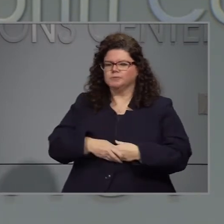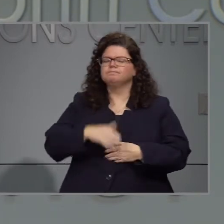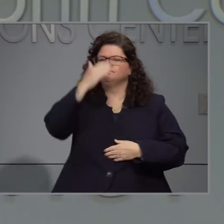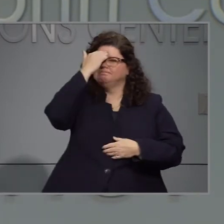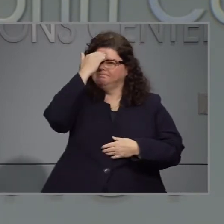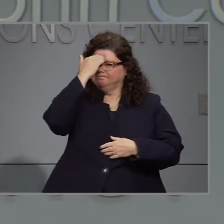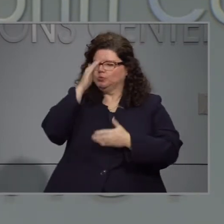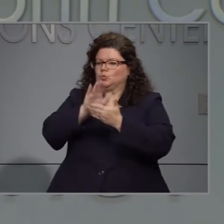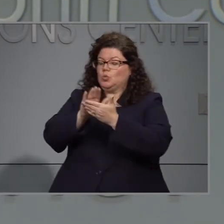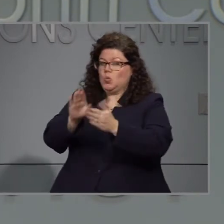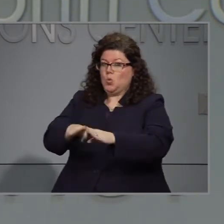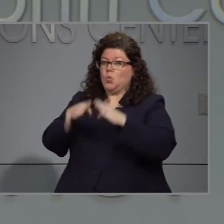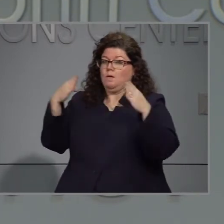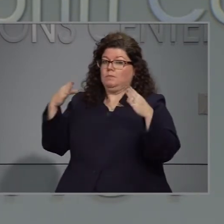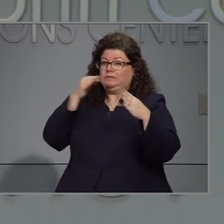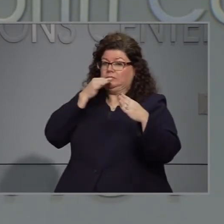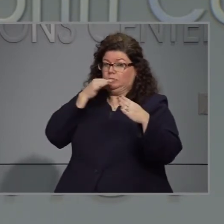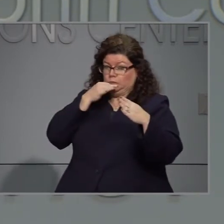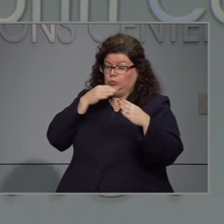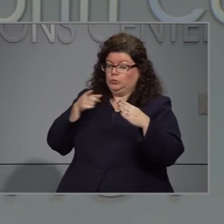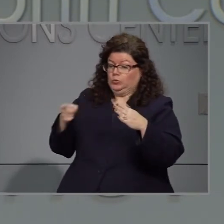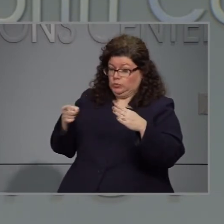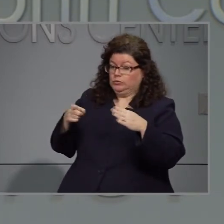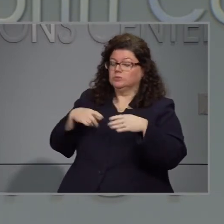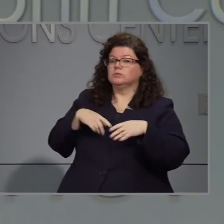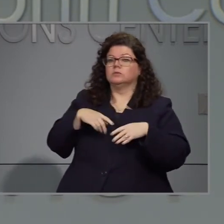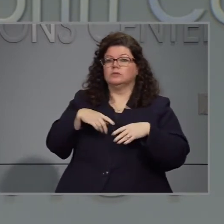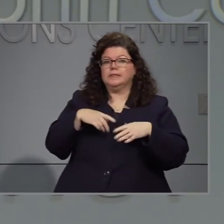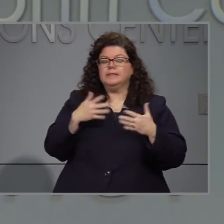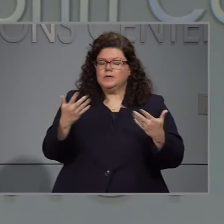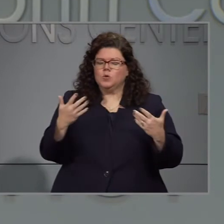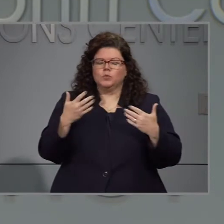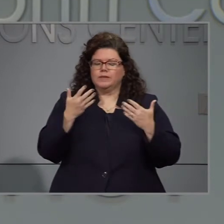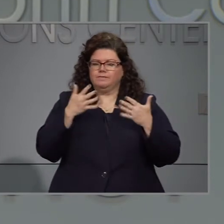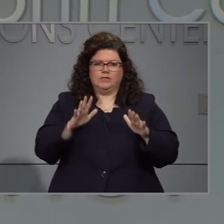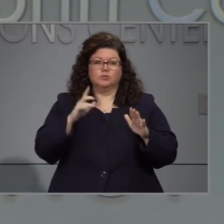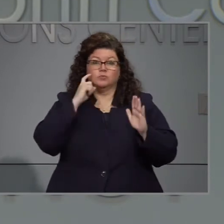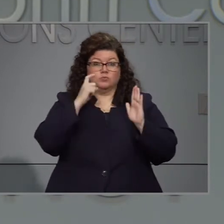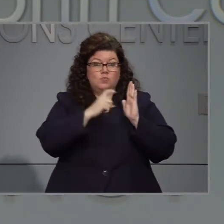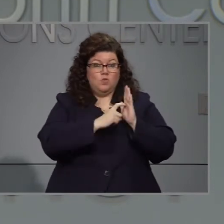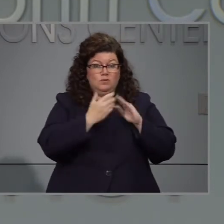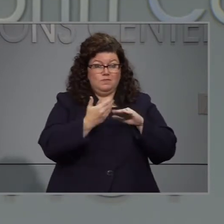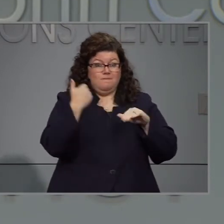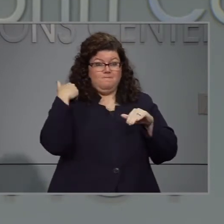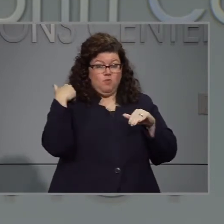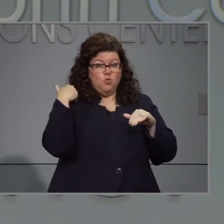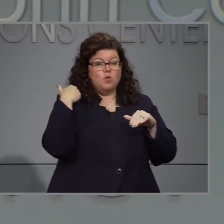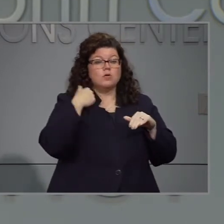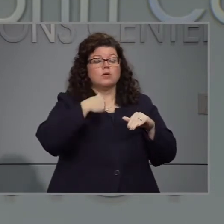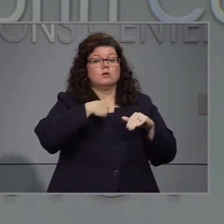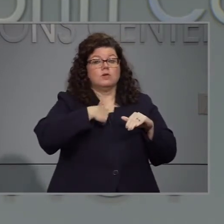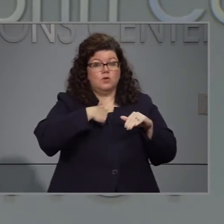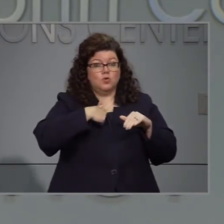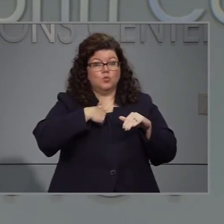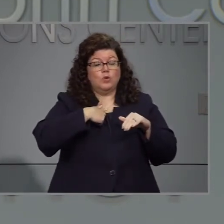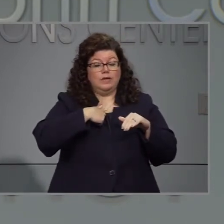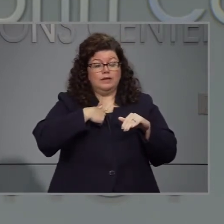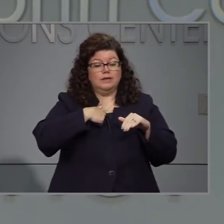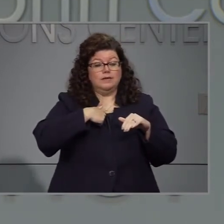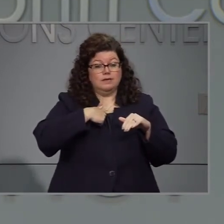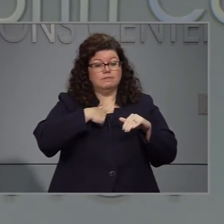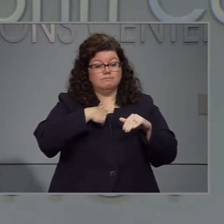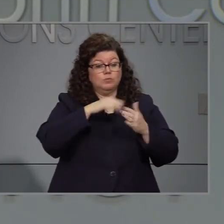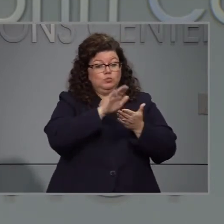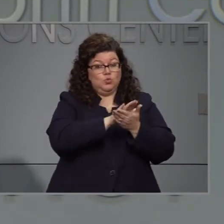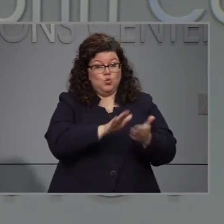que las escuelas van a abrir en un par de semanas y sabemos, y lo vimos la vez pasada, que